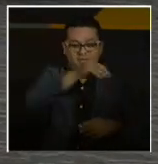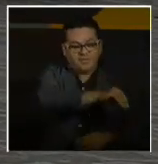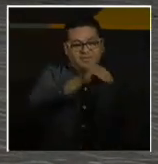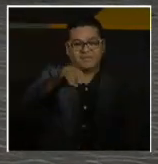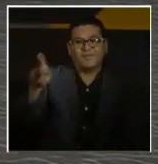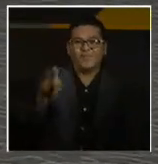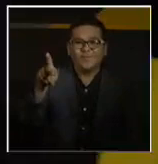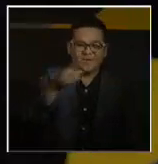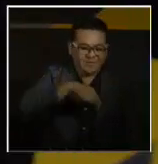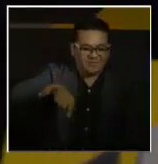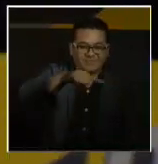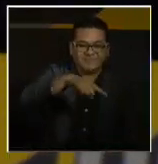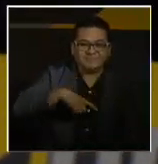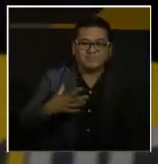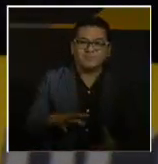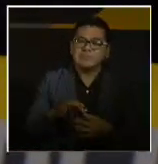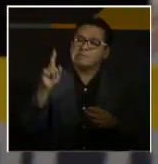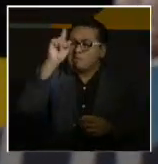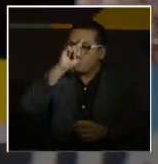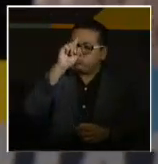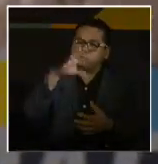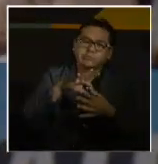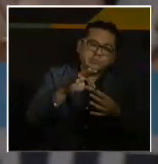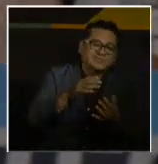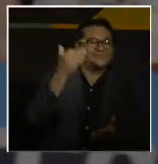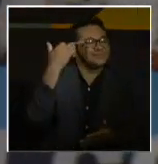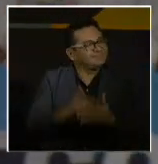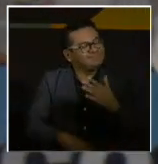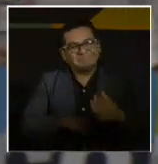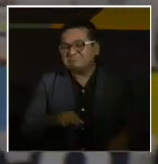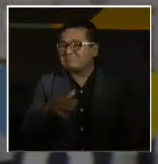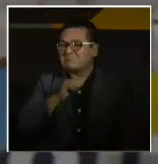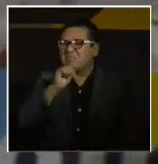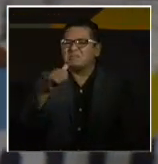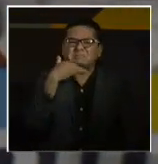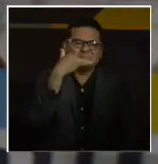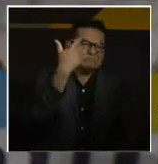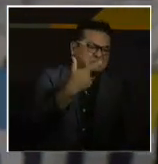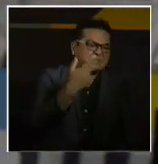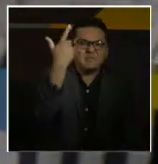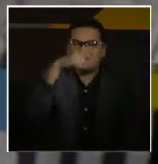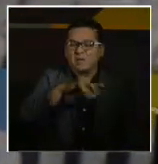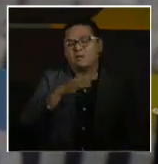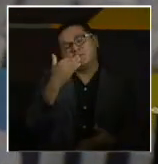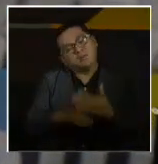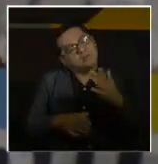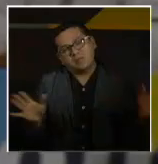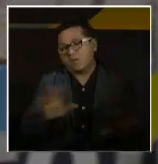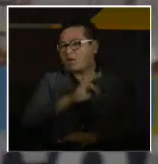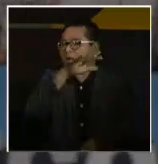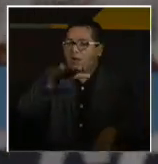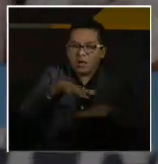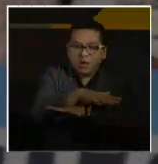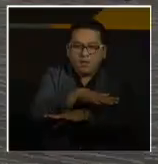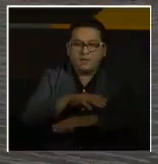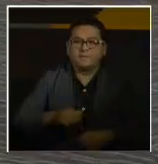estado, donde a pesar de muchas recomendaciones, estas todavía no se encuentran en buenas condiciones y es algo que por supuesto se tiene que cambiar.